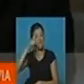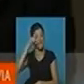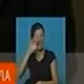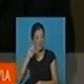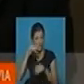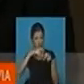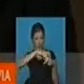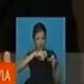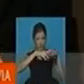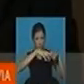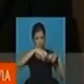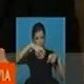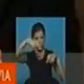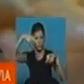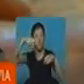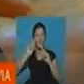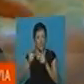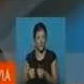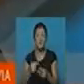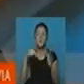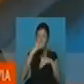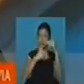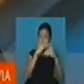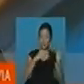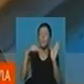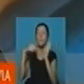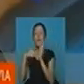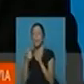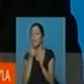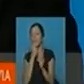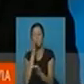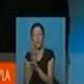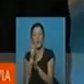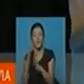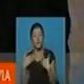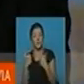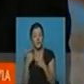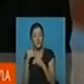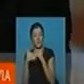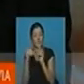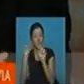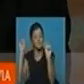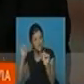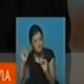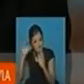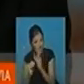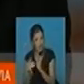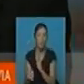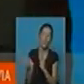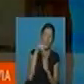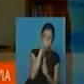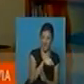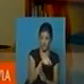Paz, pero al mismo tiempo no ha habido tanto desarrollo, por ejemplo, en educación y en salud, porque la economía boliviana sigue siendo dependiente